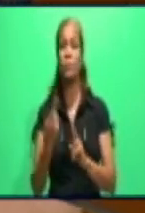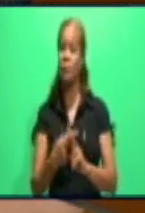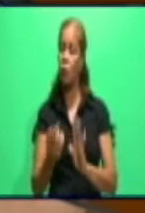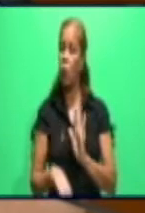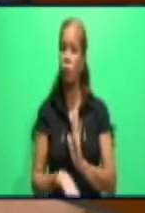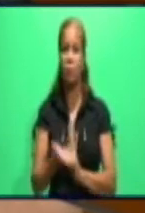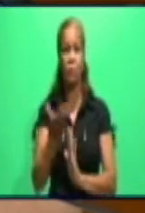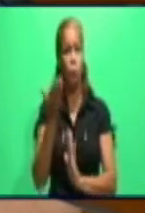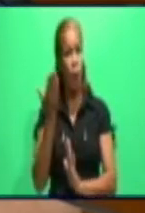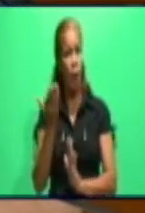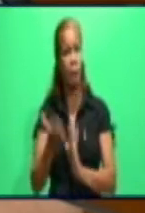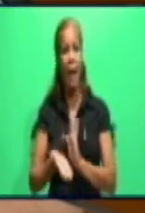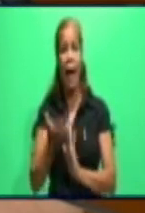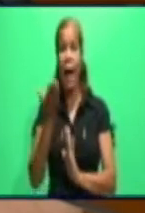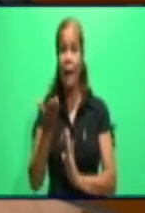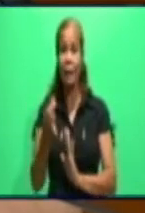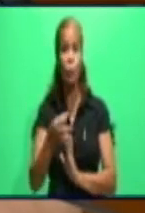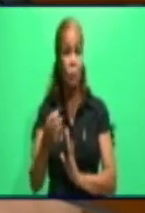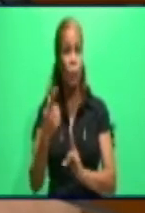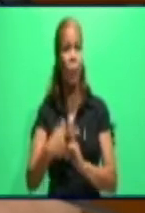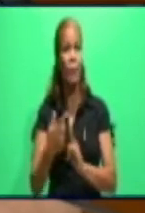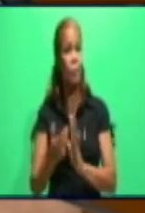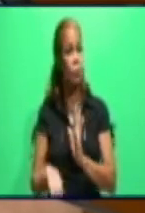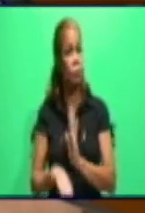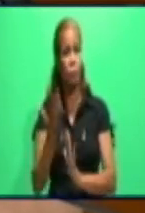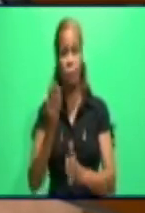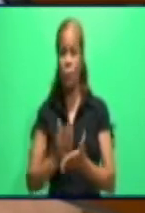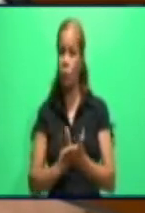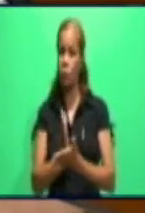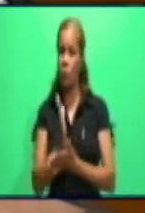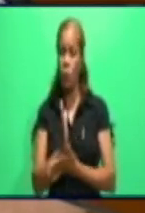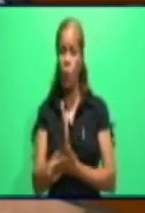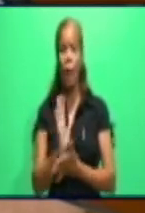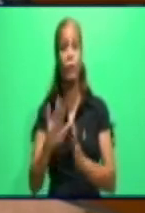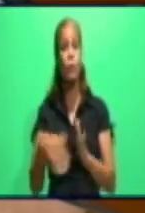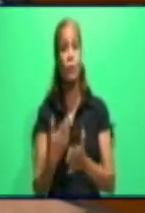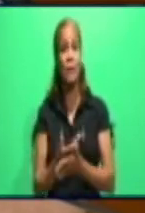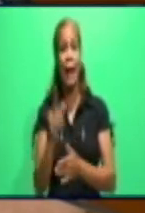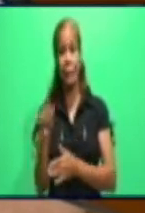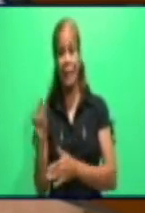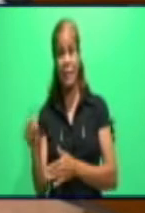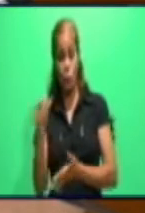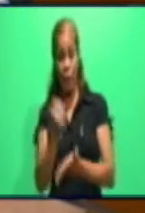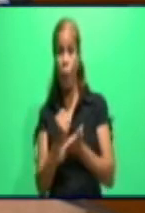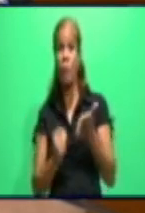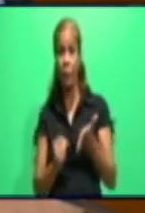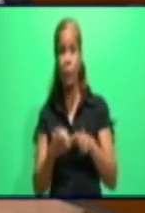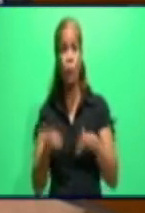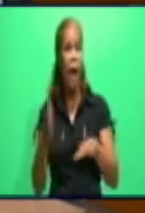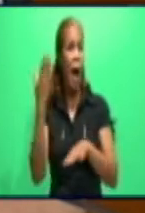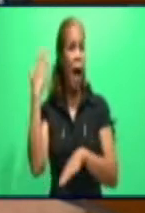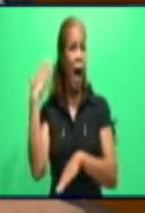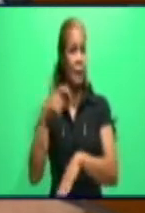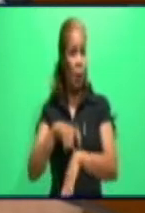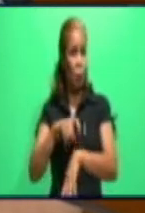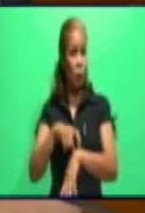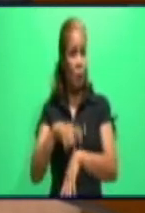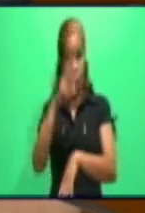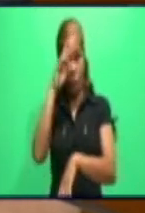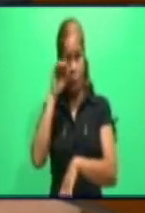afortunadamente en este caso todos estos pacientes confirmados ya estaban ingresados unos como contactos